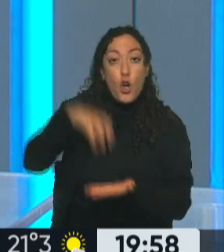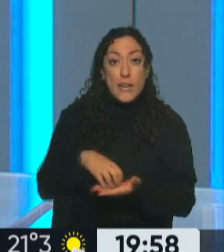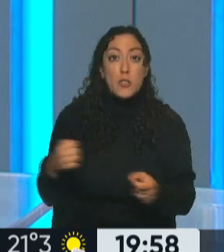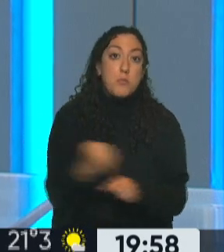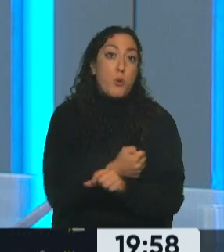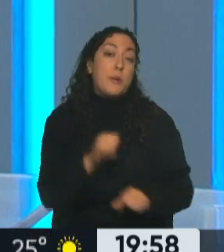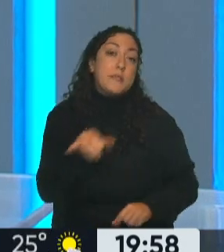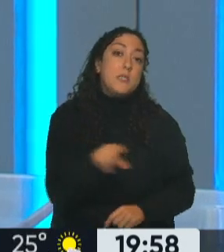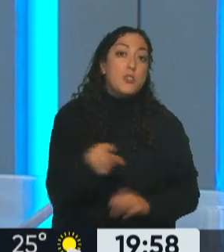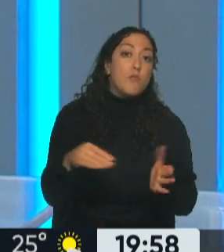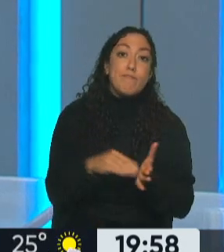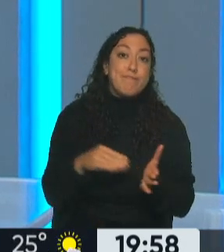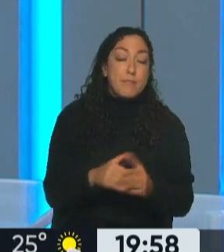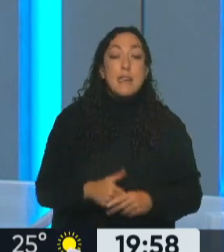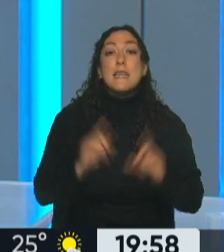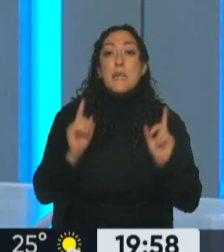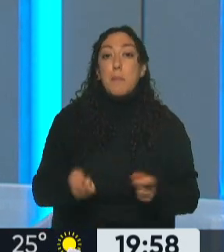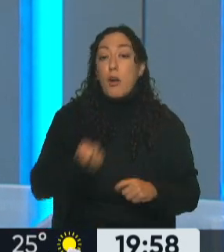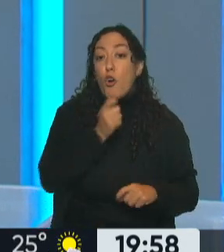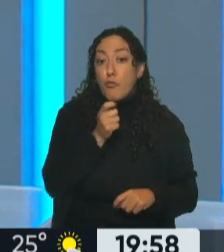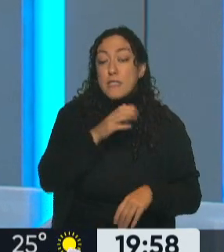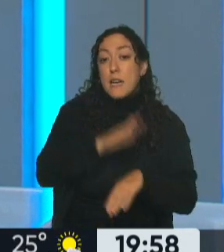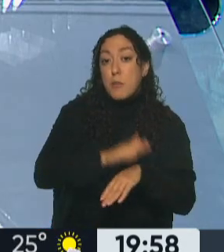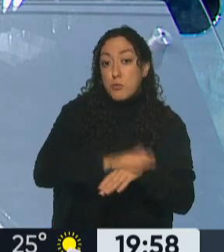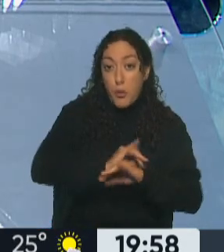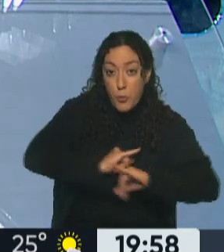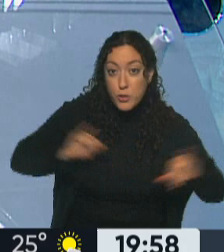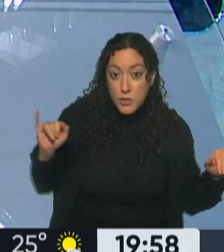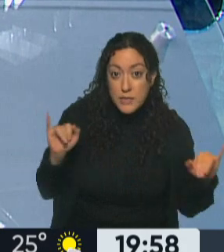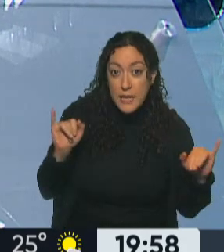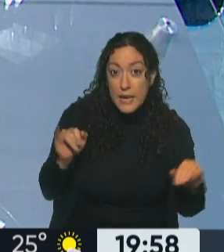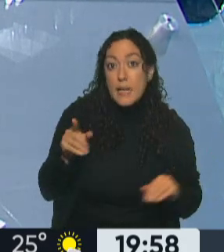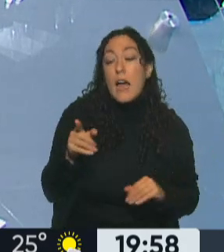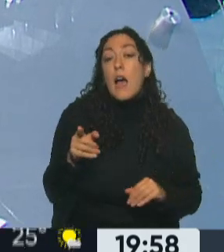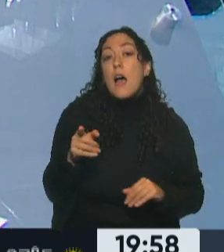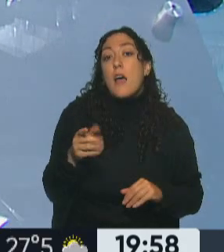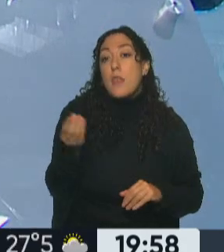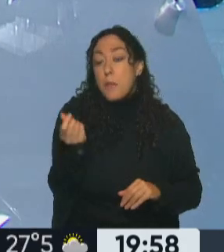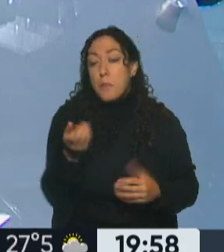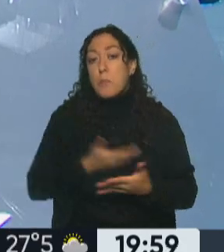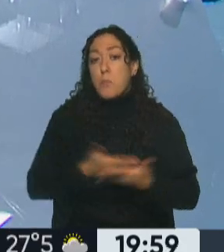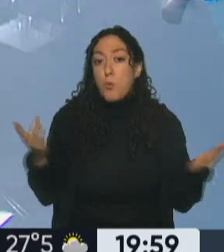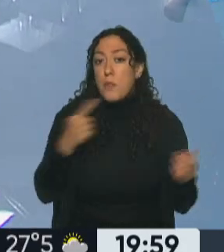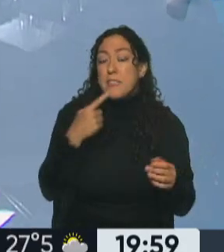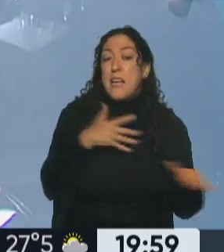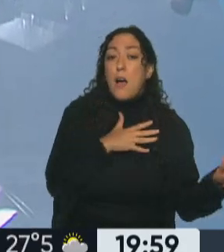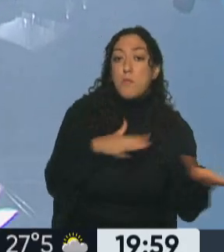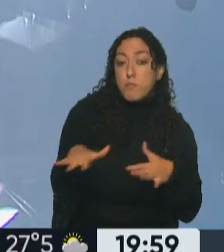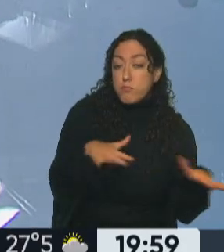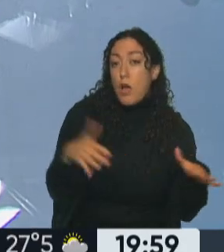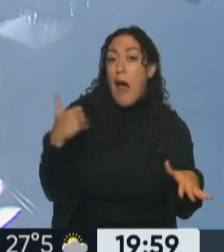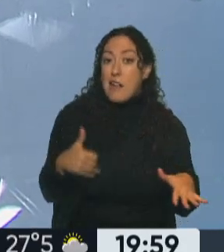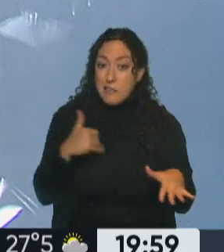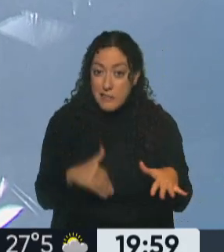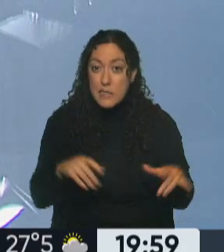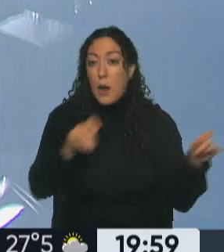también hoy habló en conferencia de prensa la vocera del Fondo Juli Kozak y se refirió al caso argentino. Lo vemos en